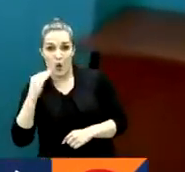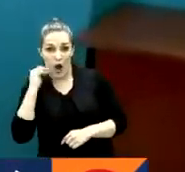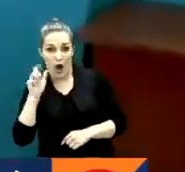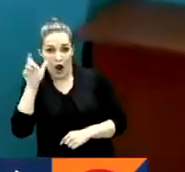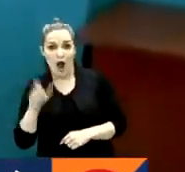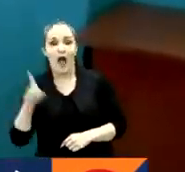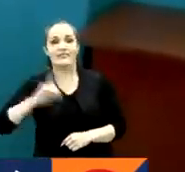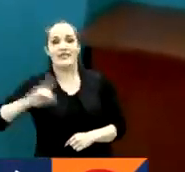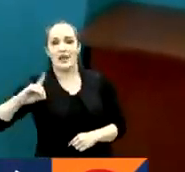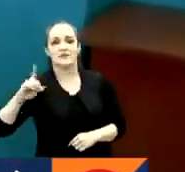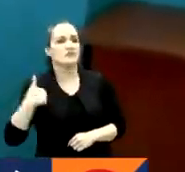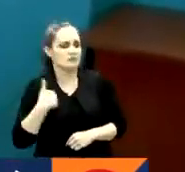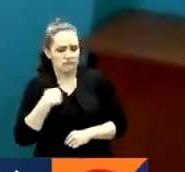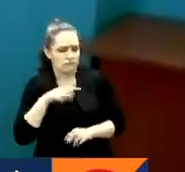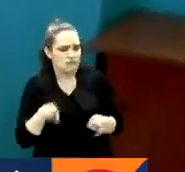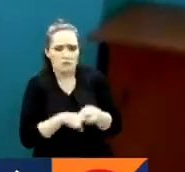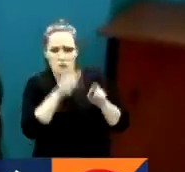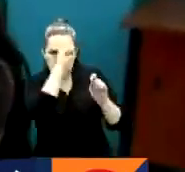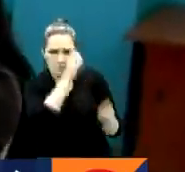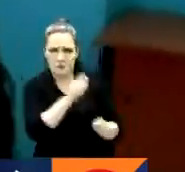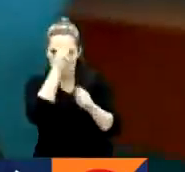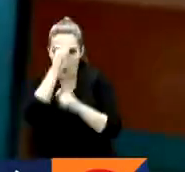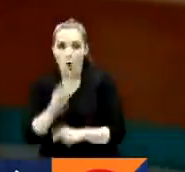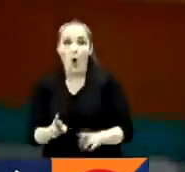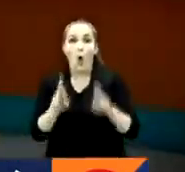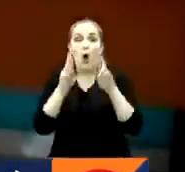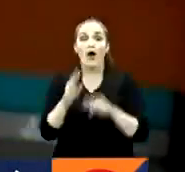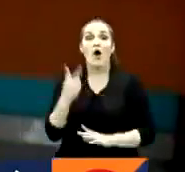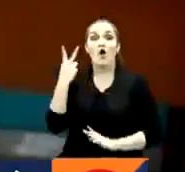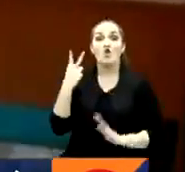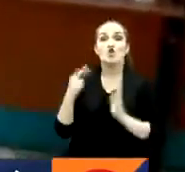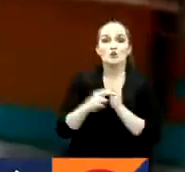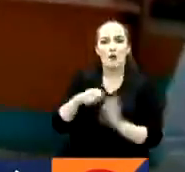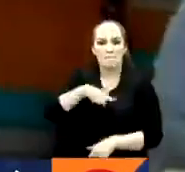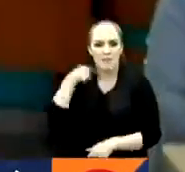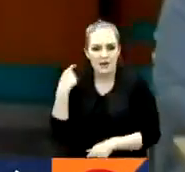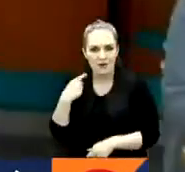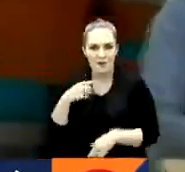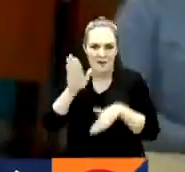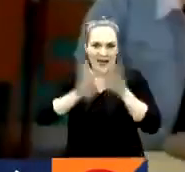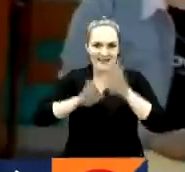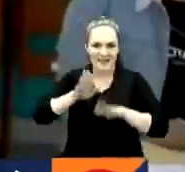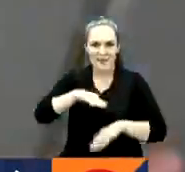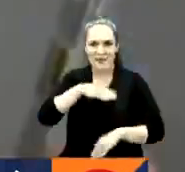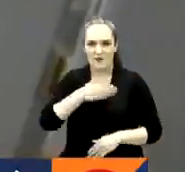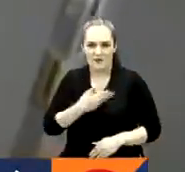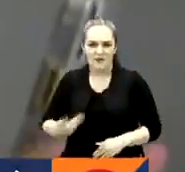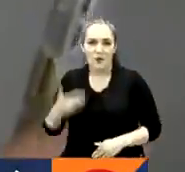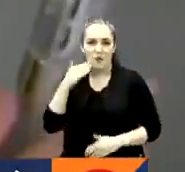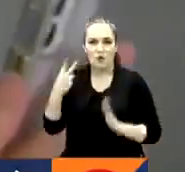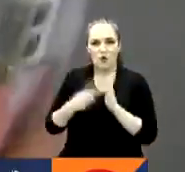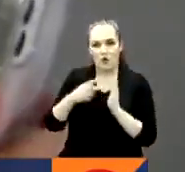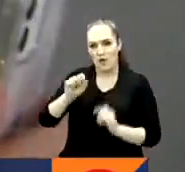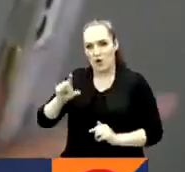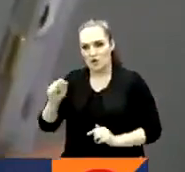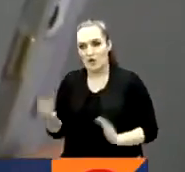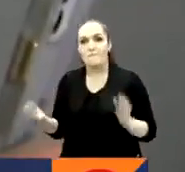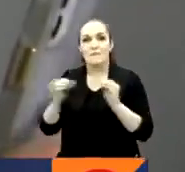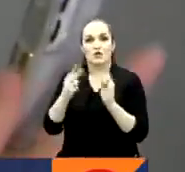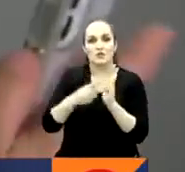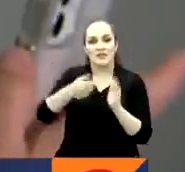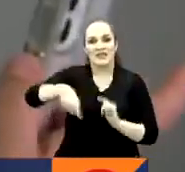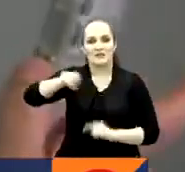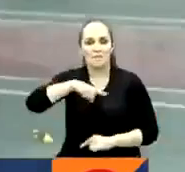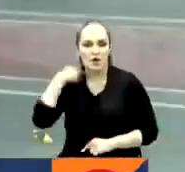Keiko Fujimori, que espera que la tercera sea la vencida tras sus dos fallidas aspiraciones presidenciales en 2011 y 2016. El nuevo